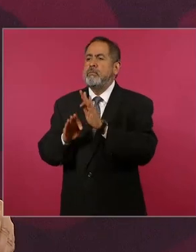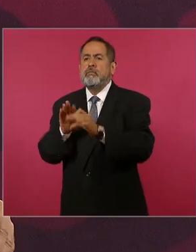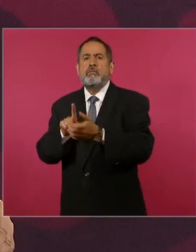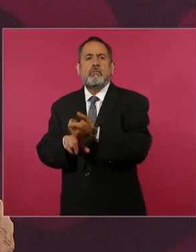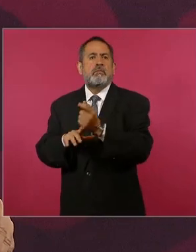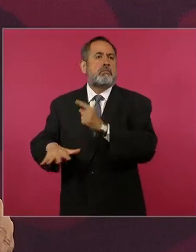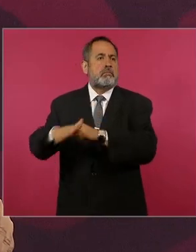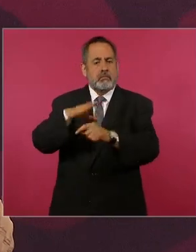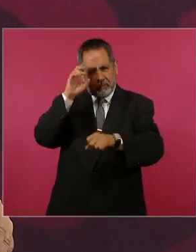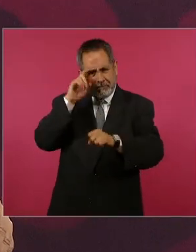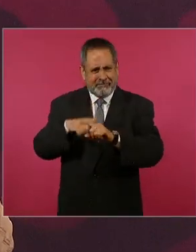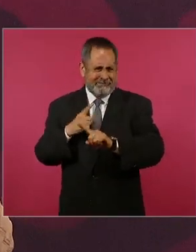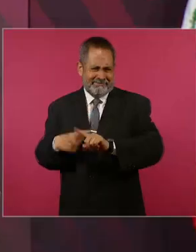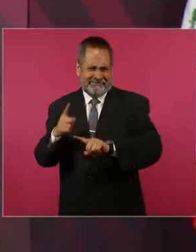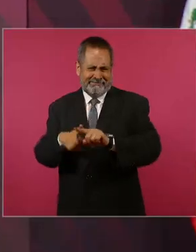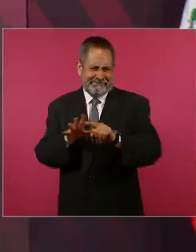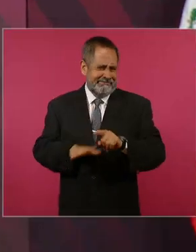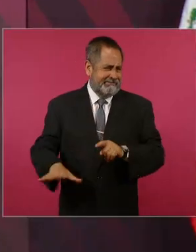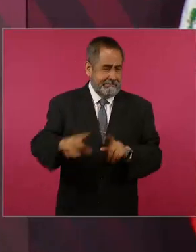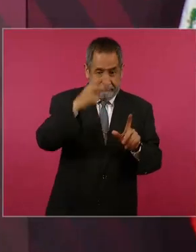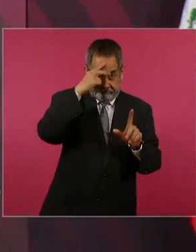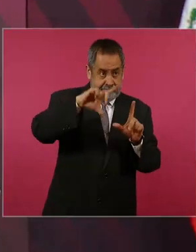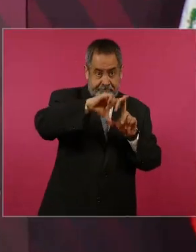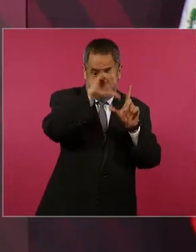de distintas regiones de México.